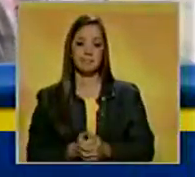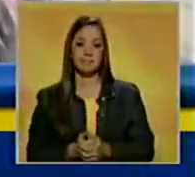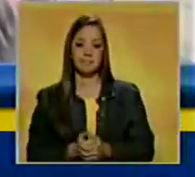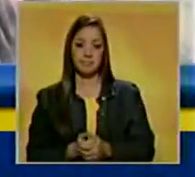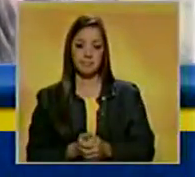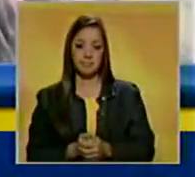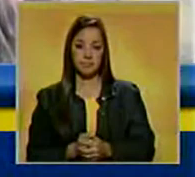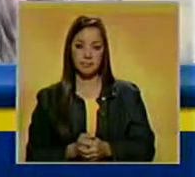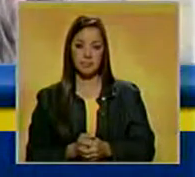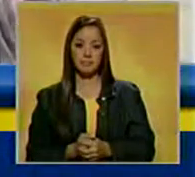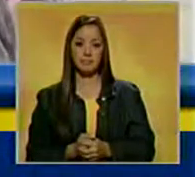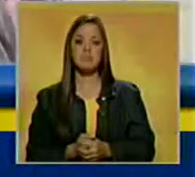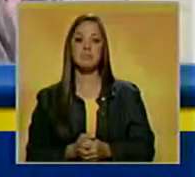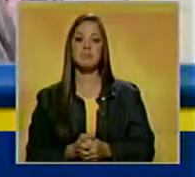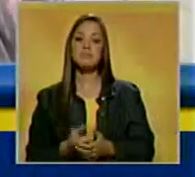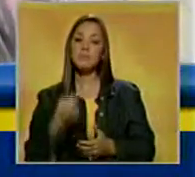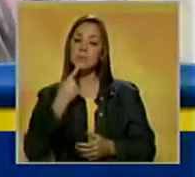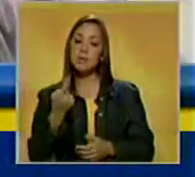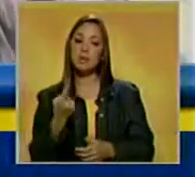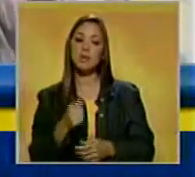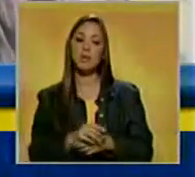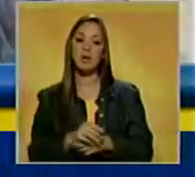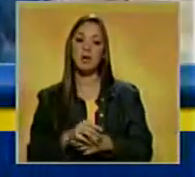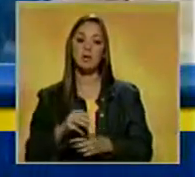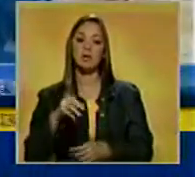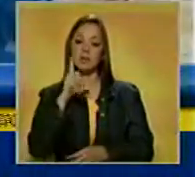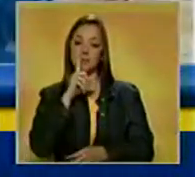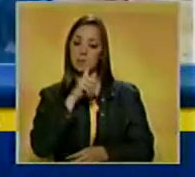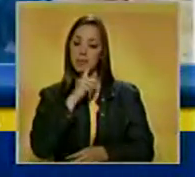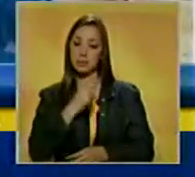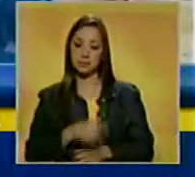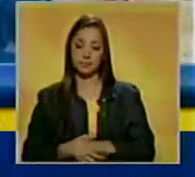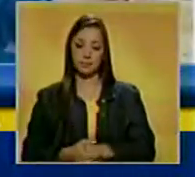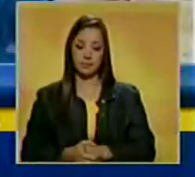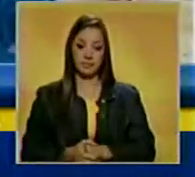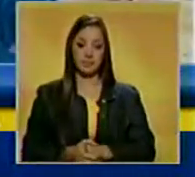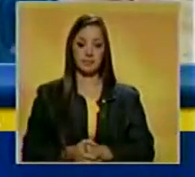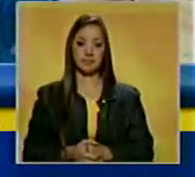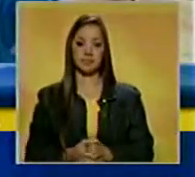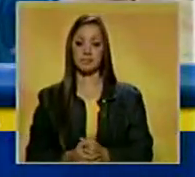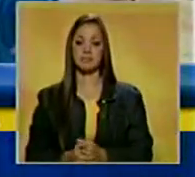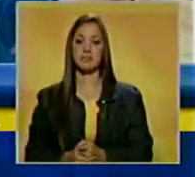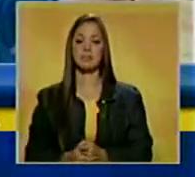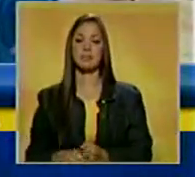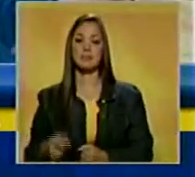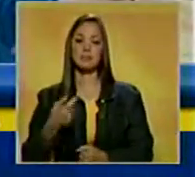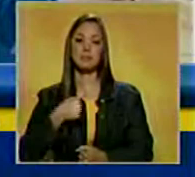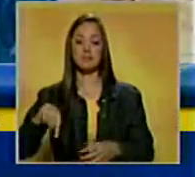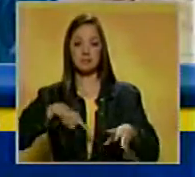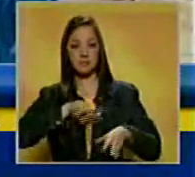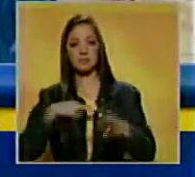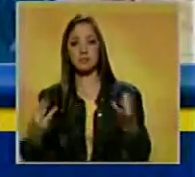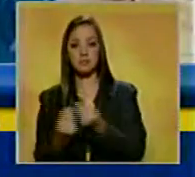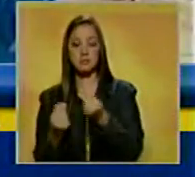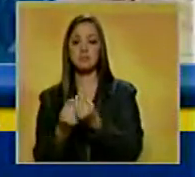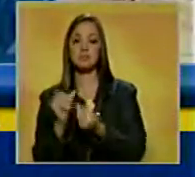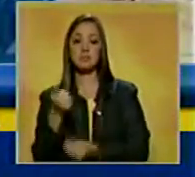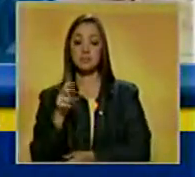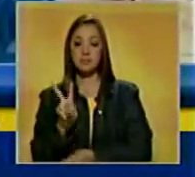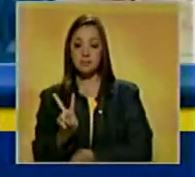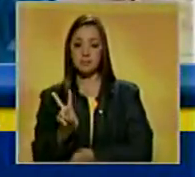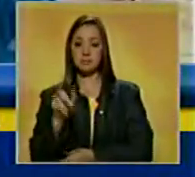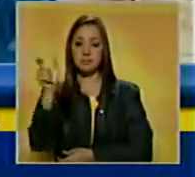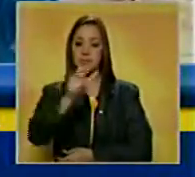¿Cómo se llamaba ella? Ley de la Consolación Márquez Cárdenas. Estuvimos con los 12 cadáveres que fueron encontrados en la zona de la